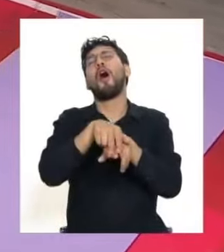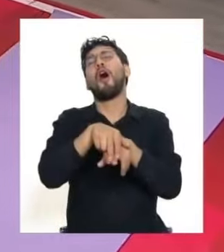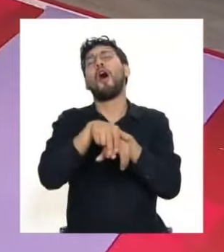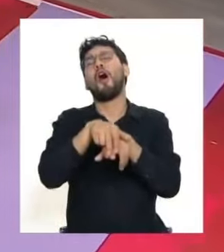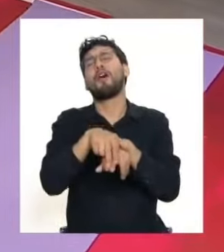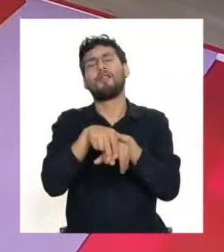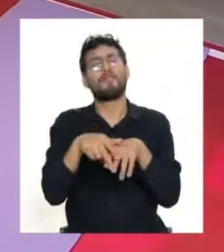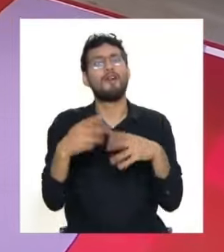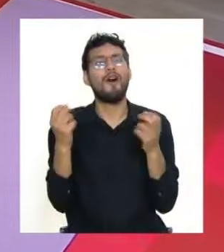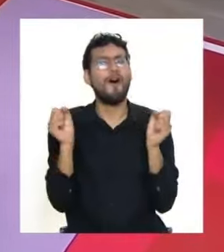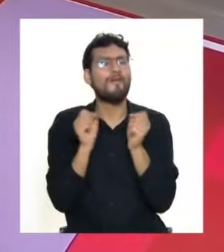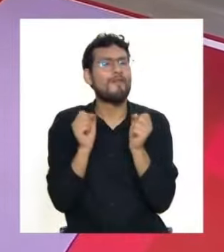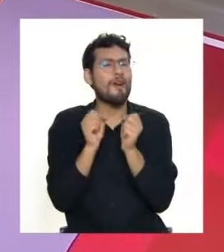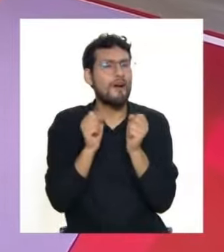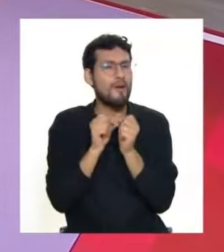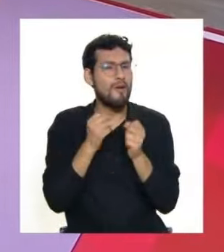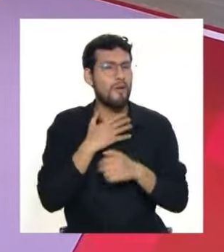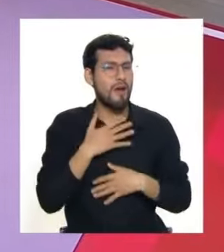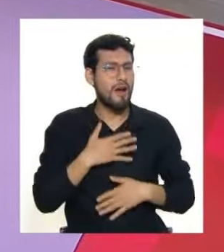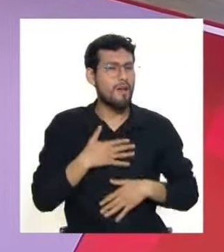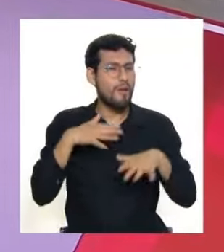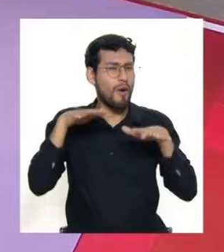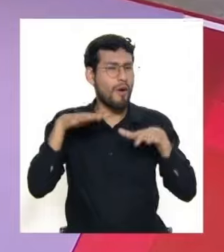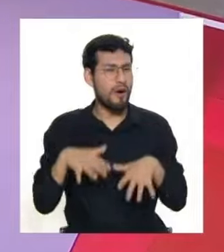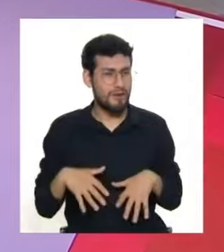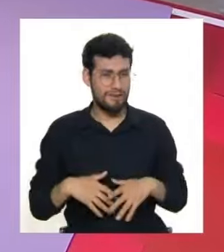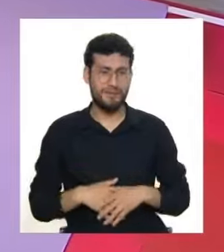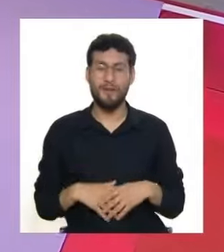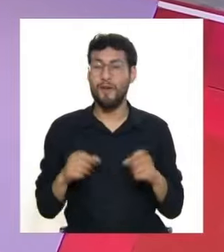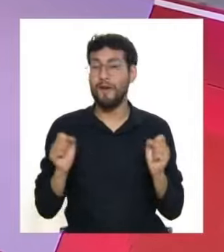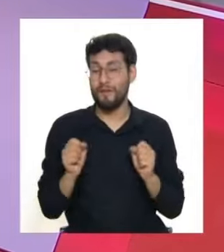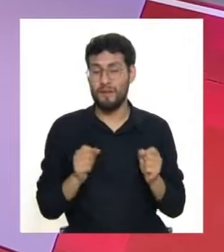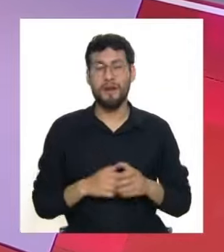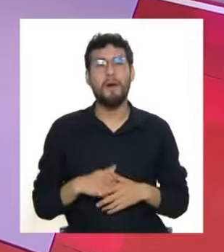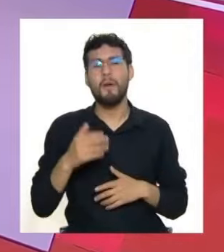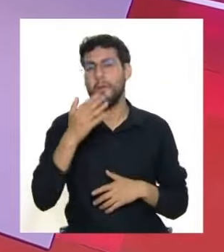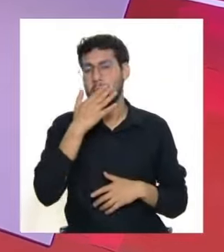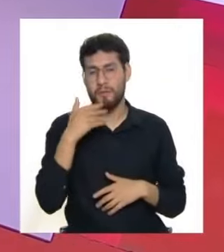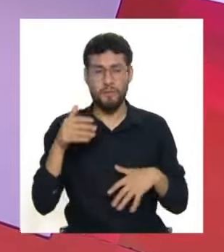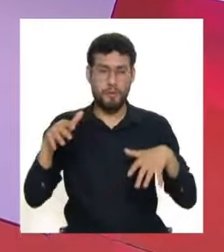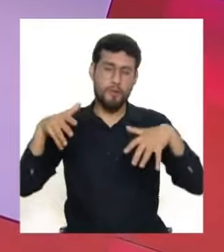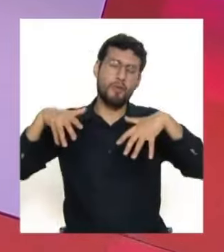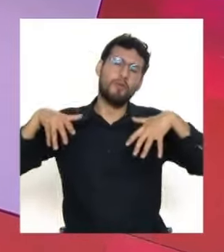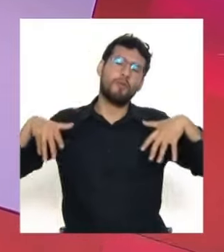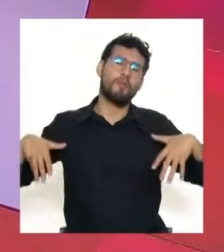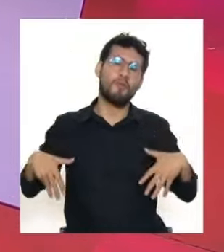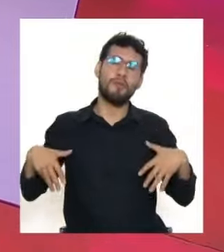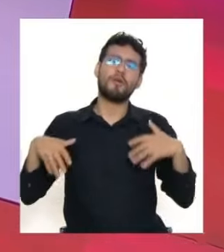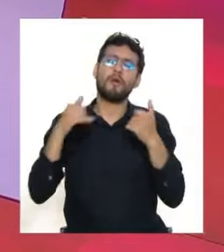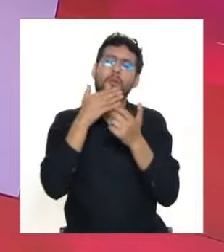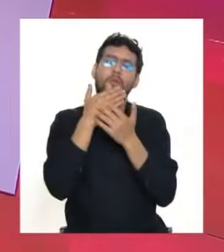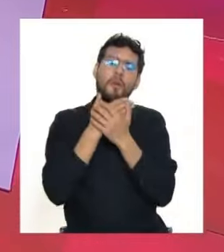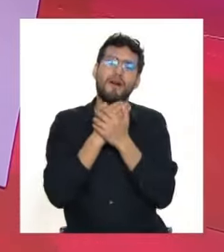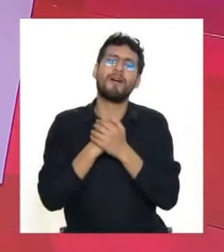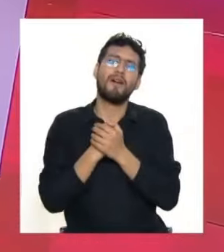nos baja la temperatura corporal y nos puede dar frío. Entonces, así nos tapamos